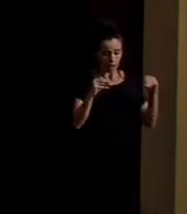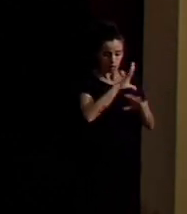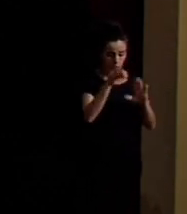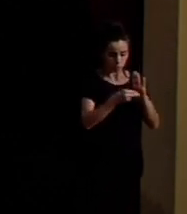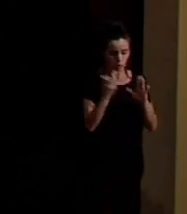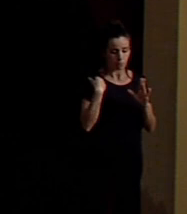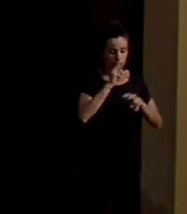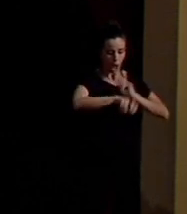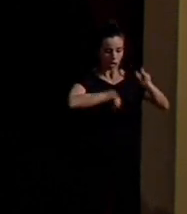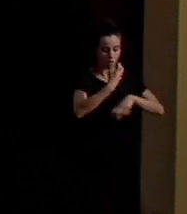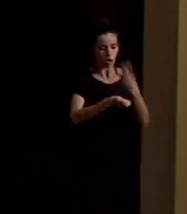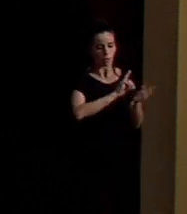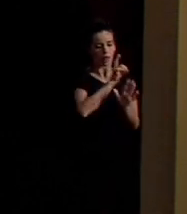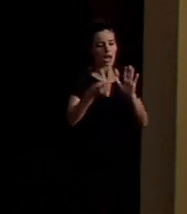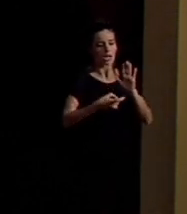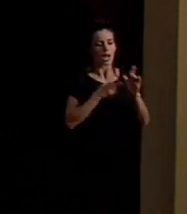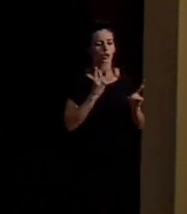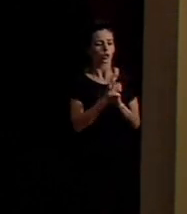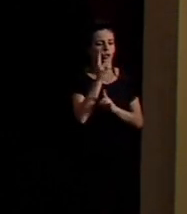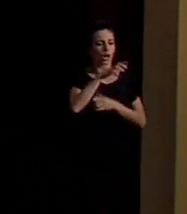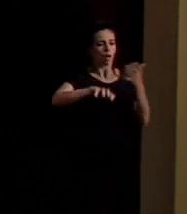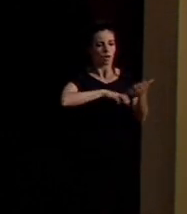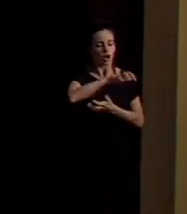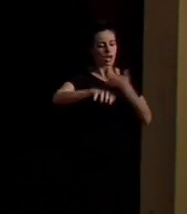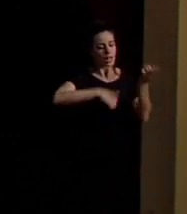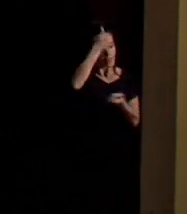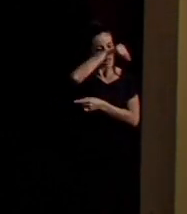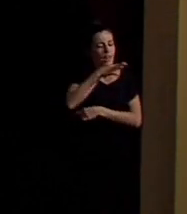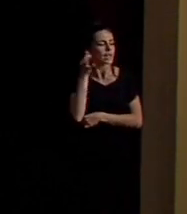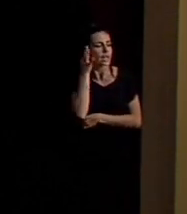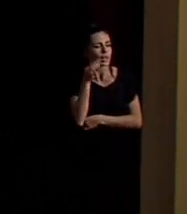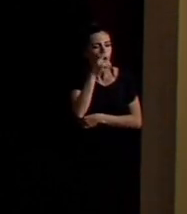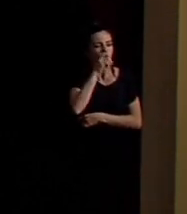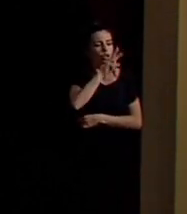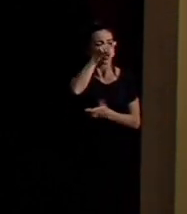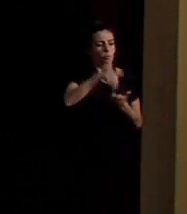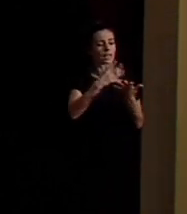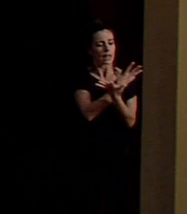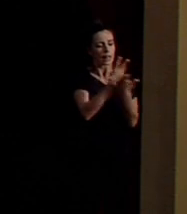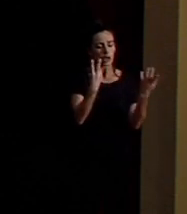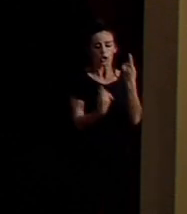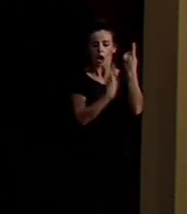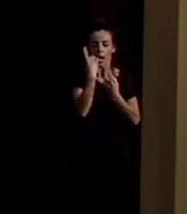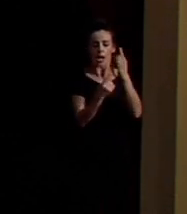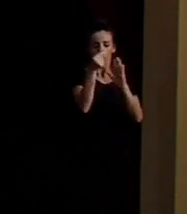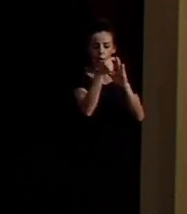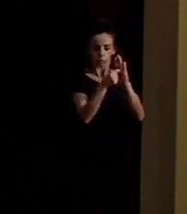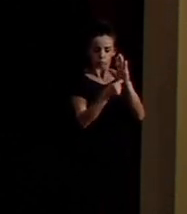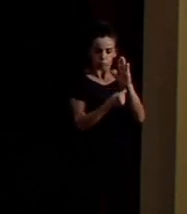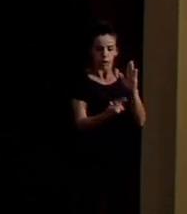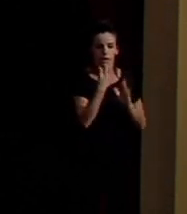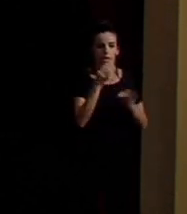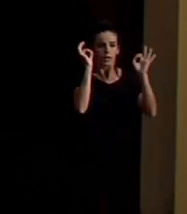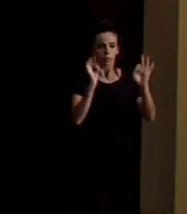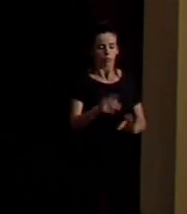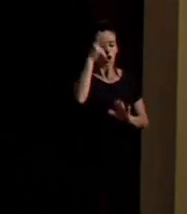en la reforma que se hizo de la Ley contra la Violencia de Género en el 2018, ¿no?, donde también hay un par de apartados donde expresamente se establece